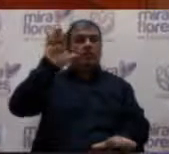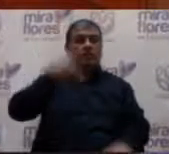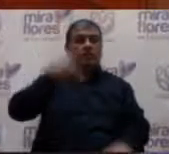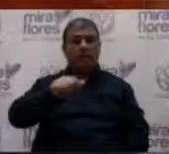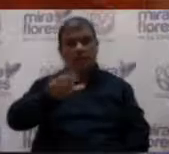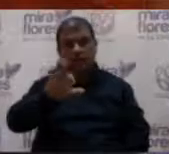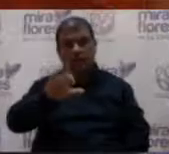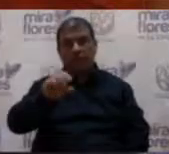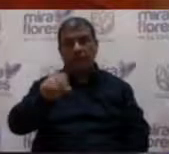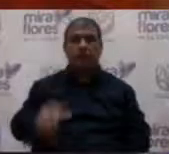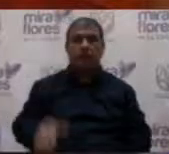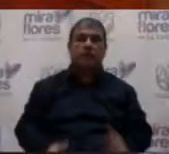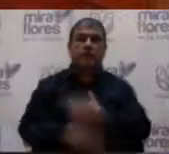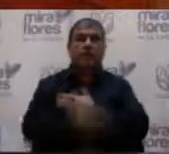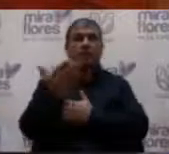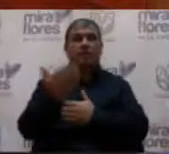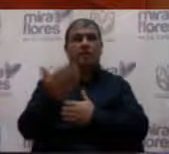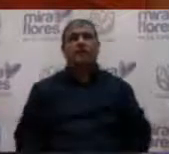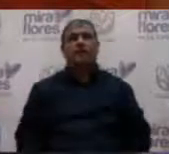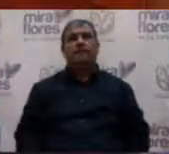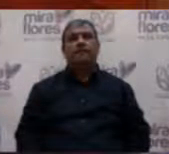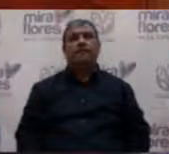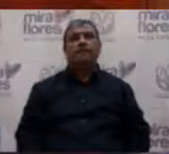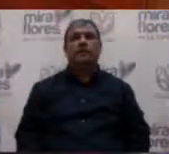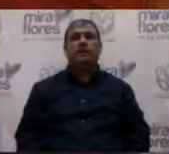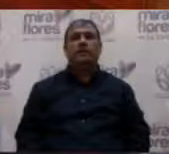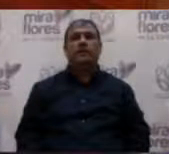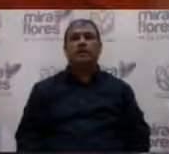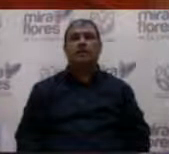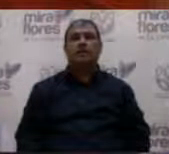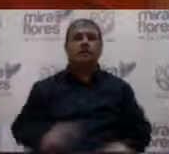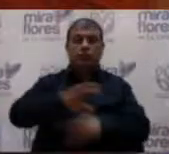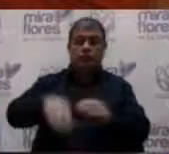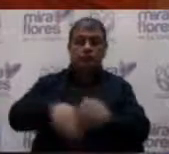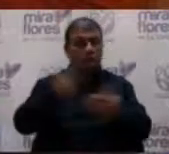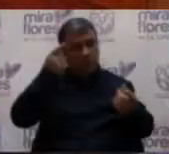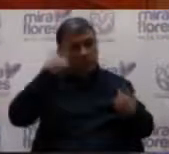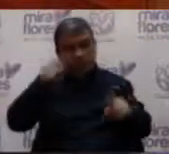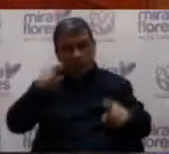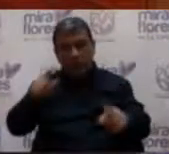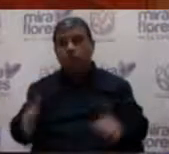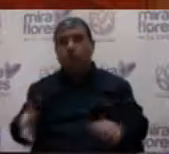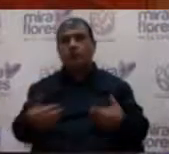mañana, de Alfredo Lee Gabriel, y por todos los acuerdos